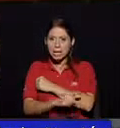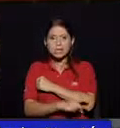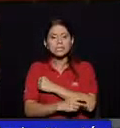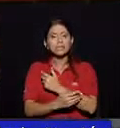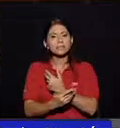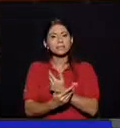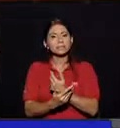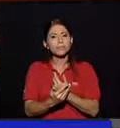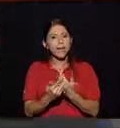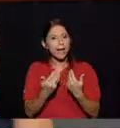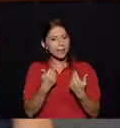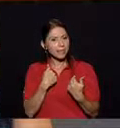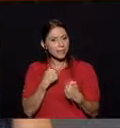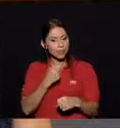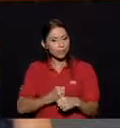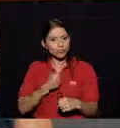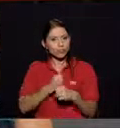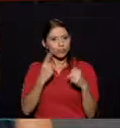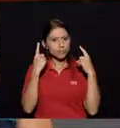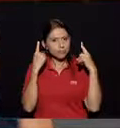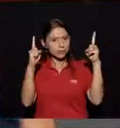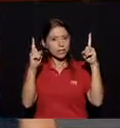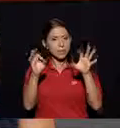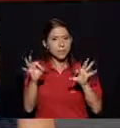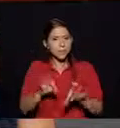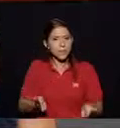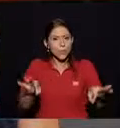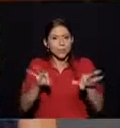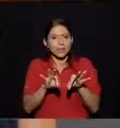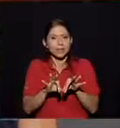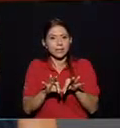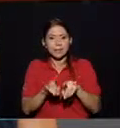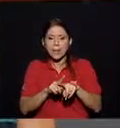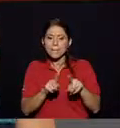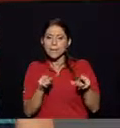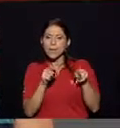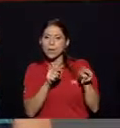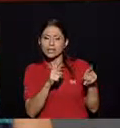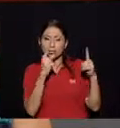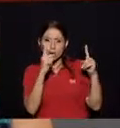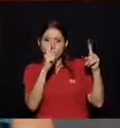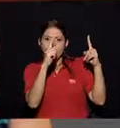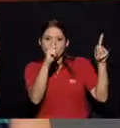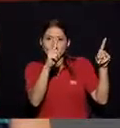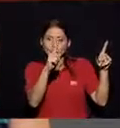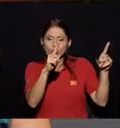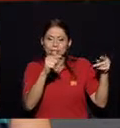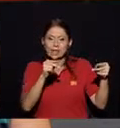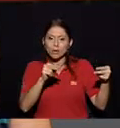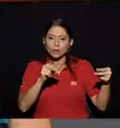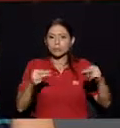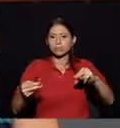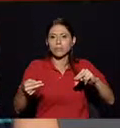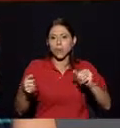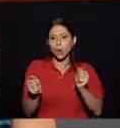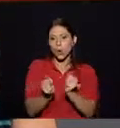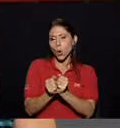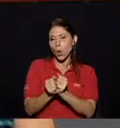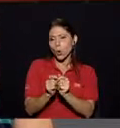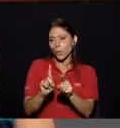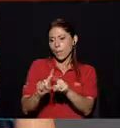logros importantes, pero esos logros se están contrarrestando con un serio problema que tenemos, o